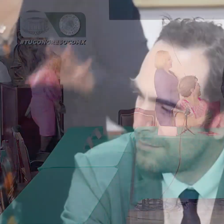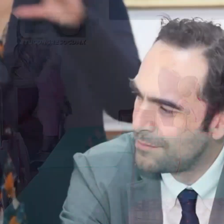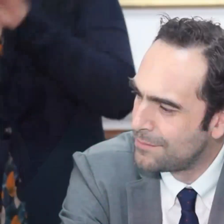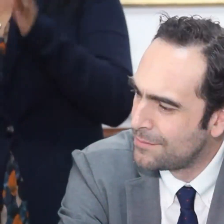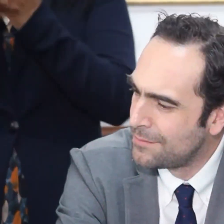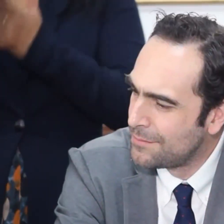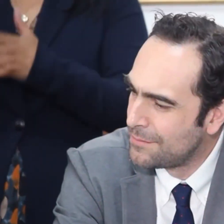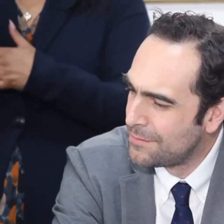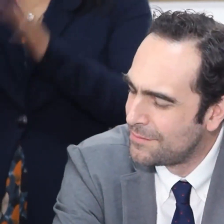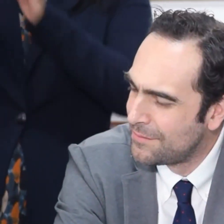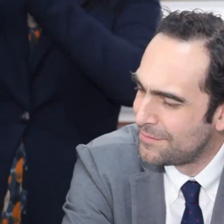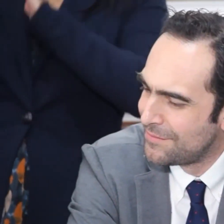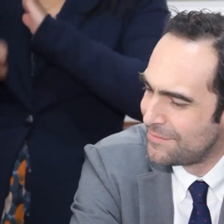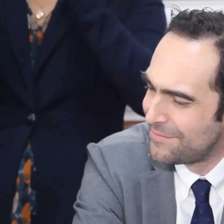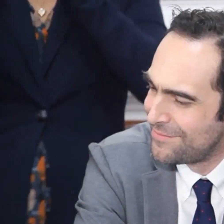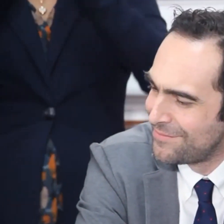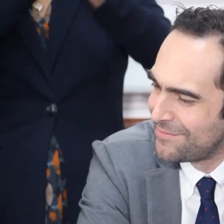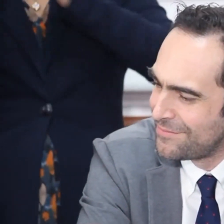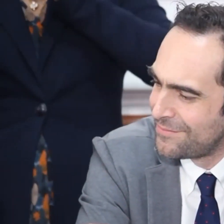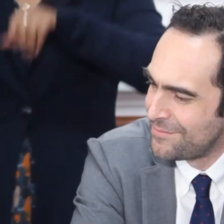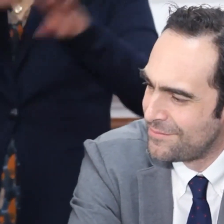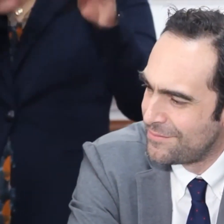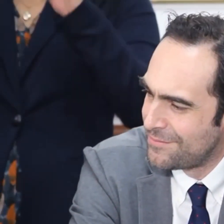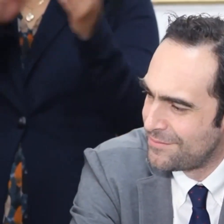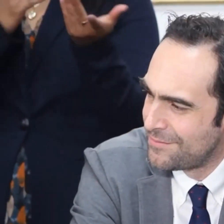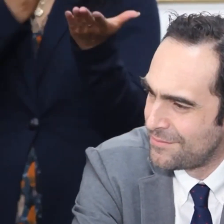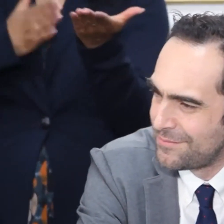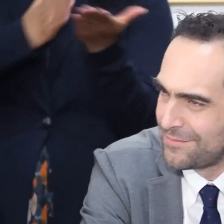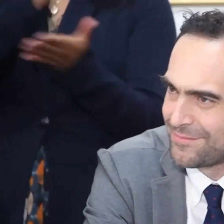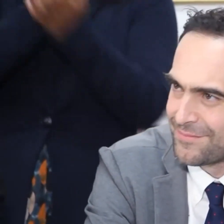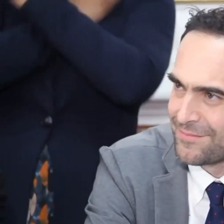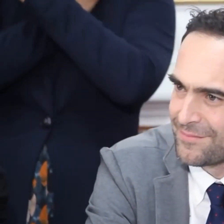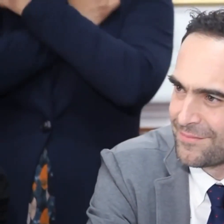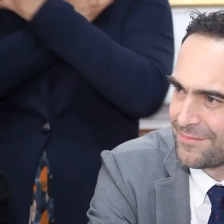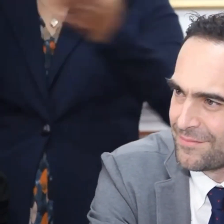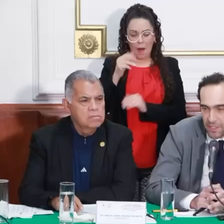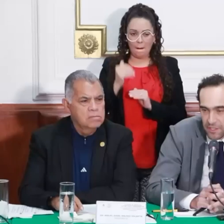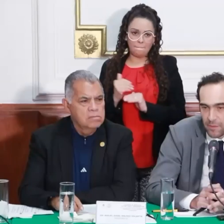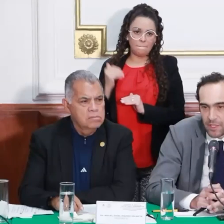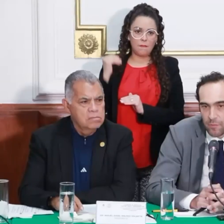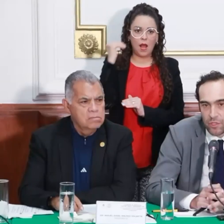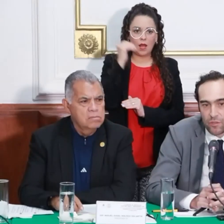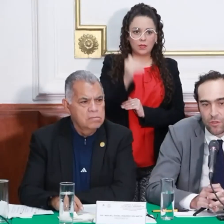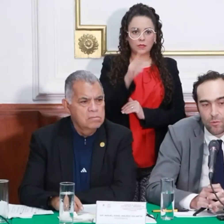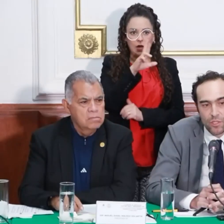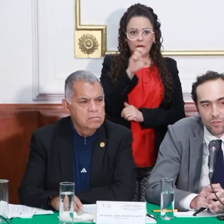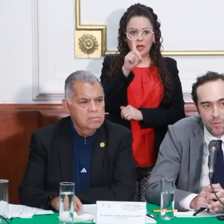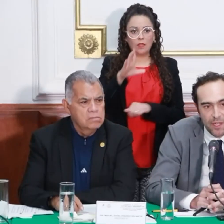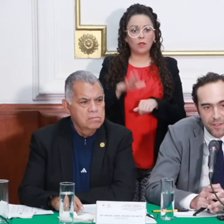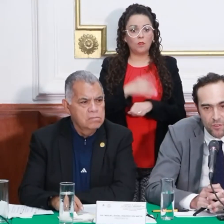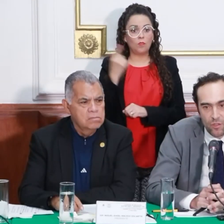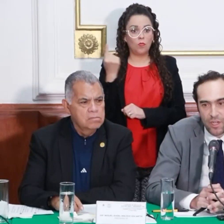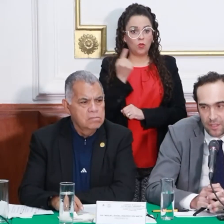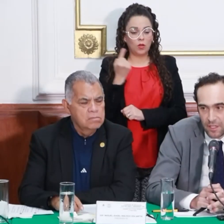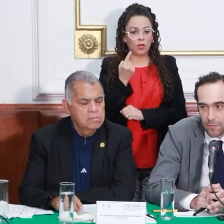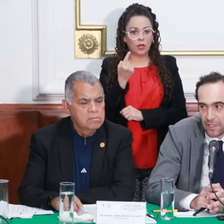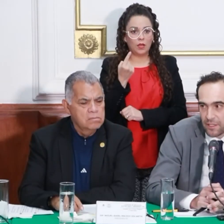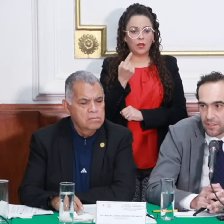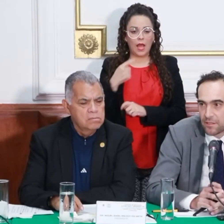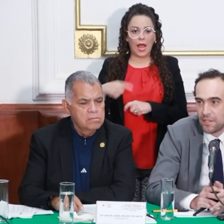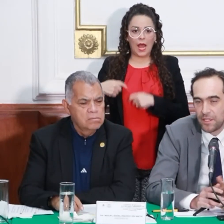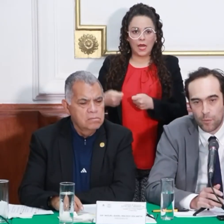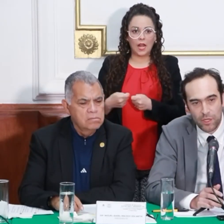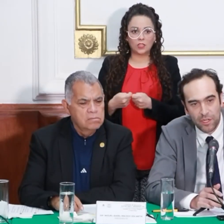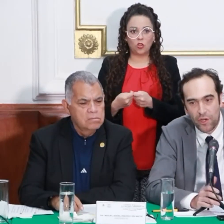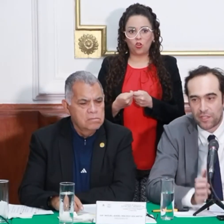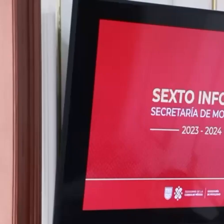El titular de la Secretaría de Movilidad del Gobierno de la Ciudad de México, Andrés Layuz, compareció ante la Comisión de Movilidad